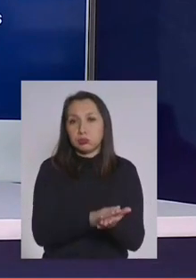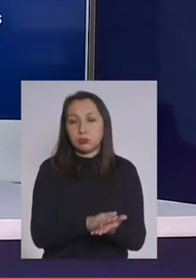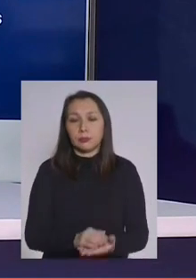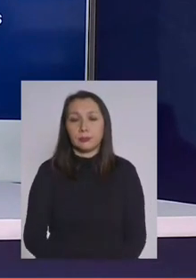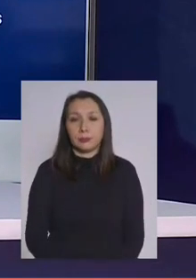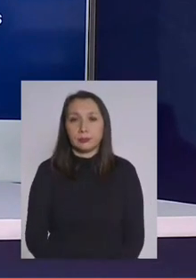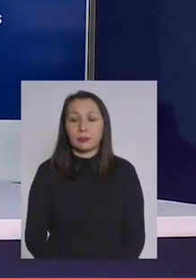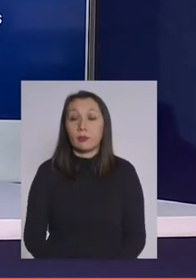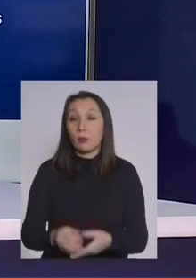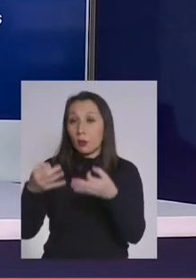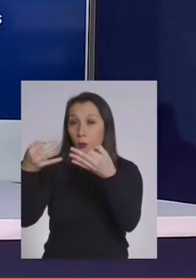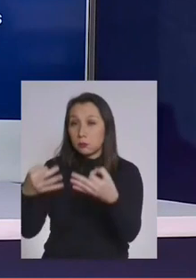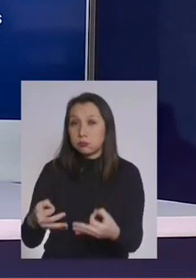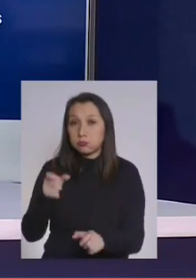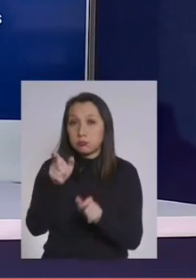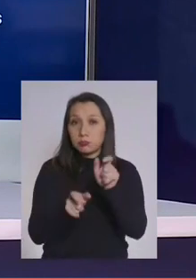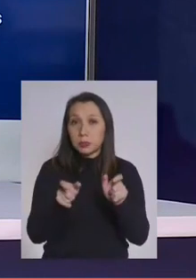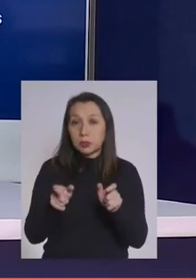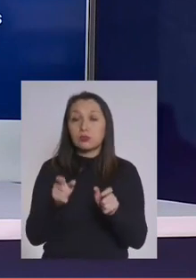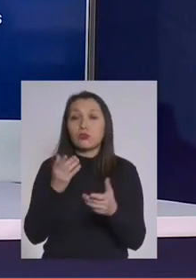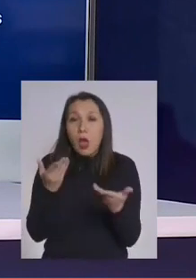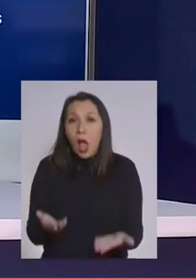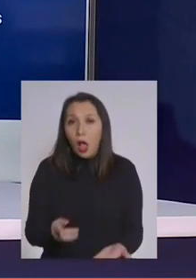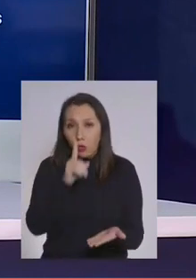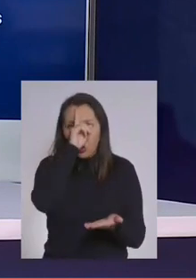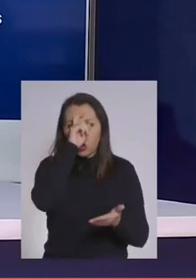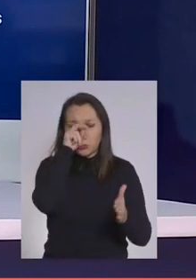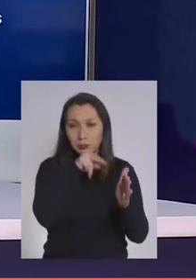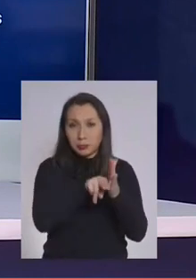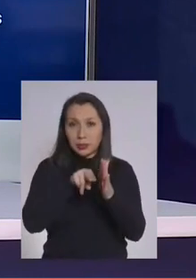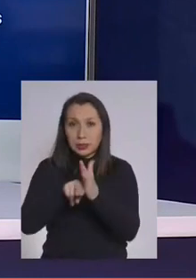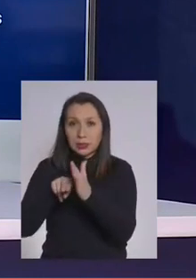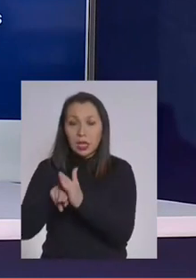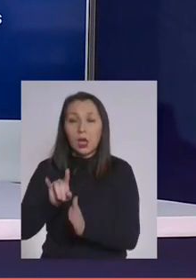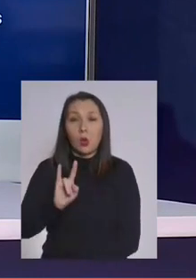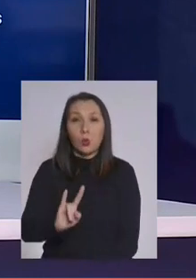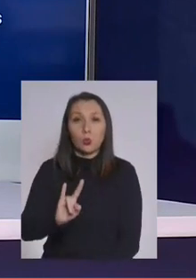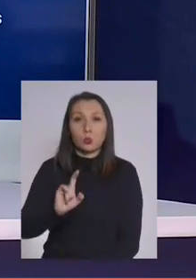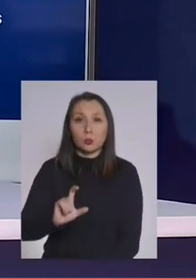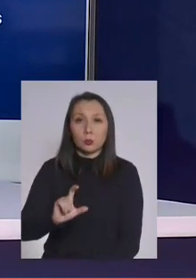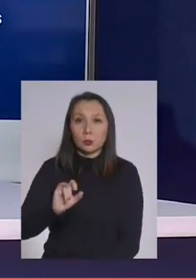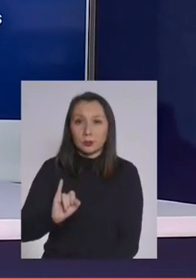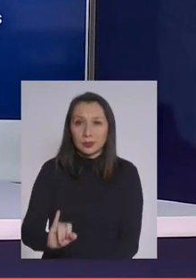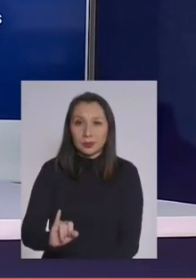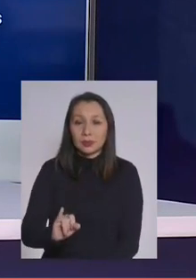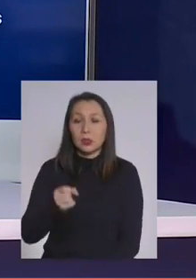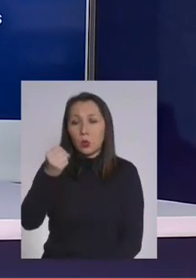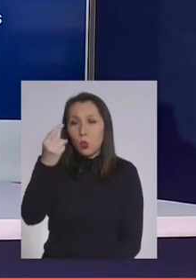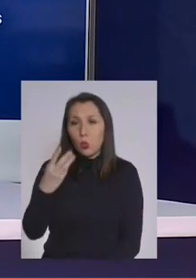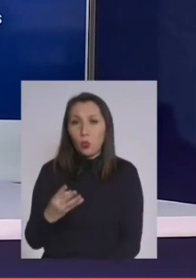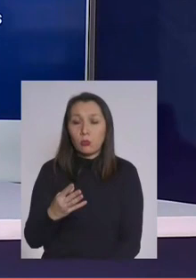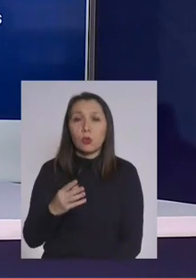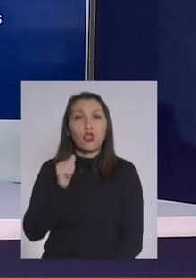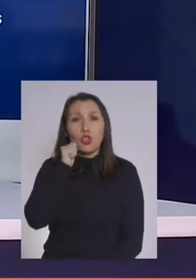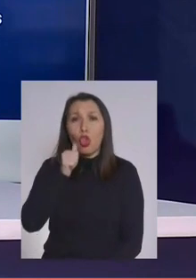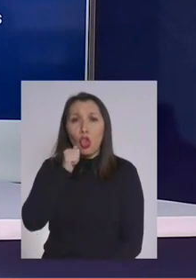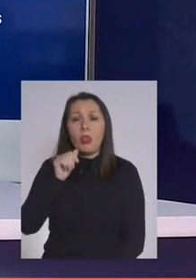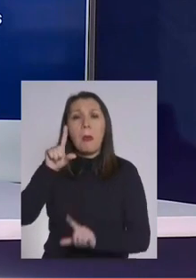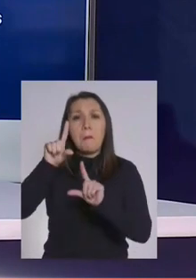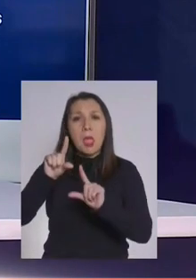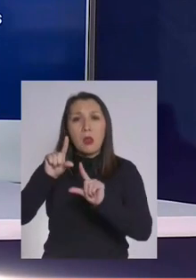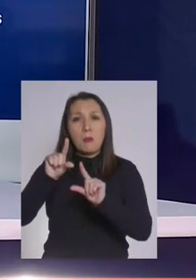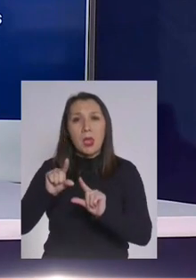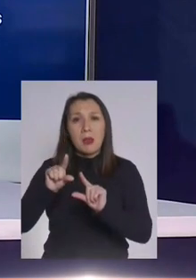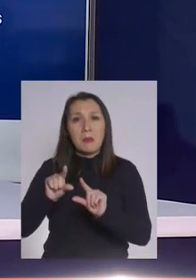en cuanto a la cantidad de personas que se encuentran hospitalizadas aún en las unidades de cuidados intensivos la cifra sigue descendiendo